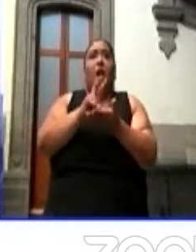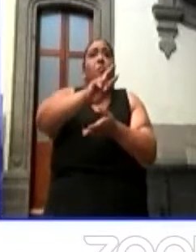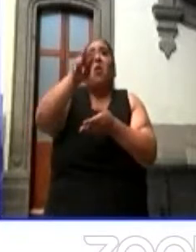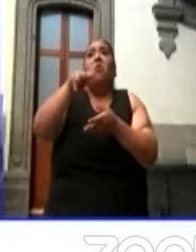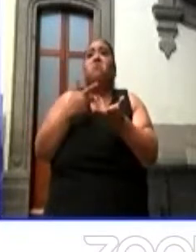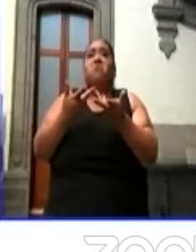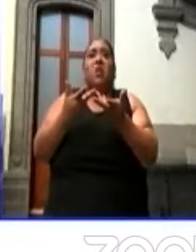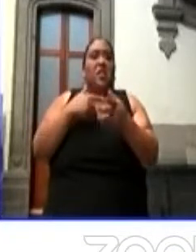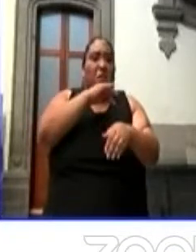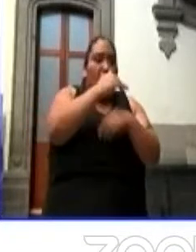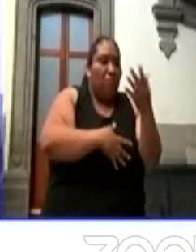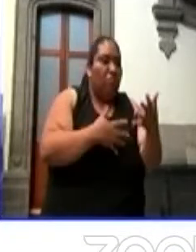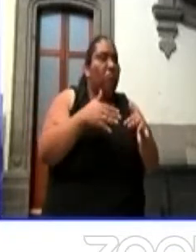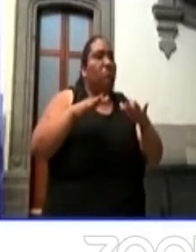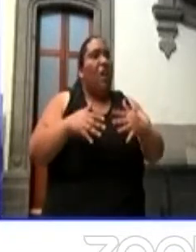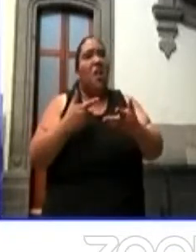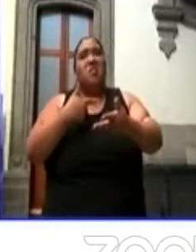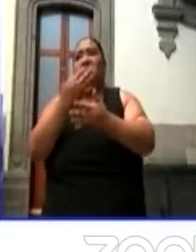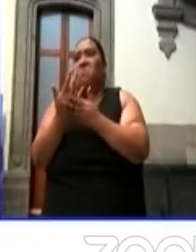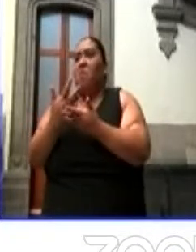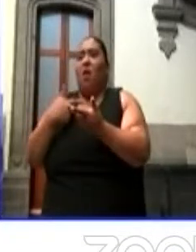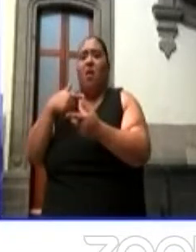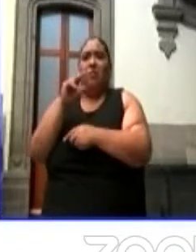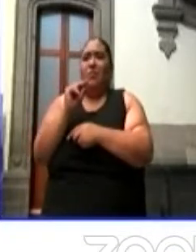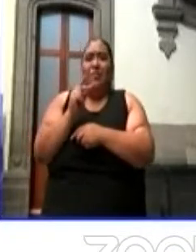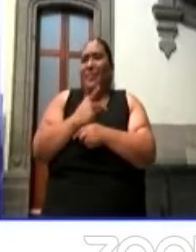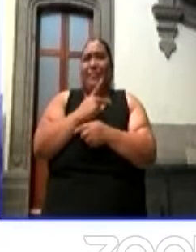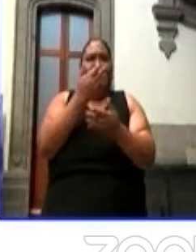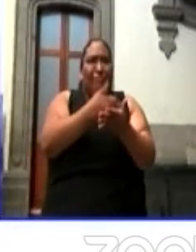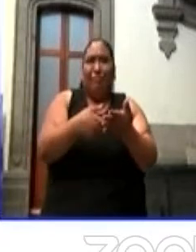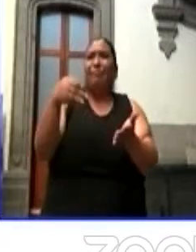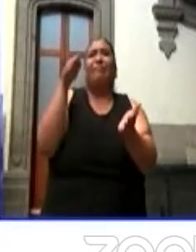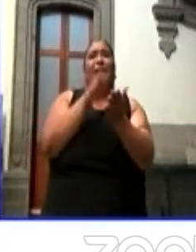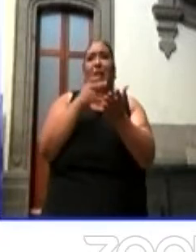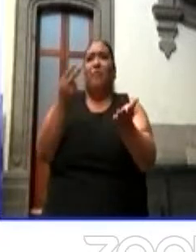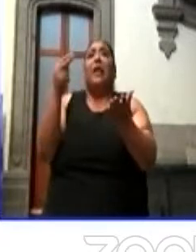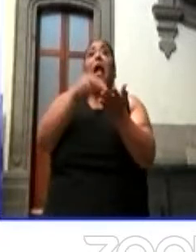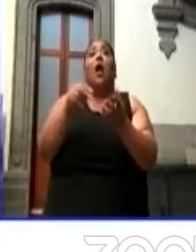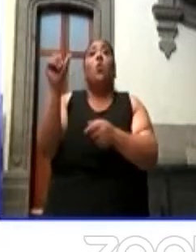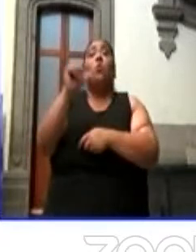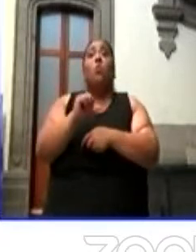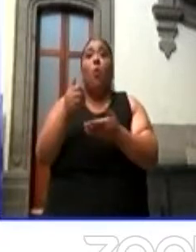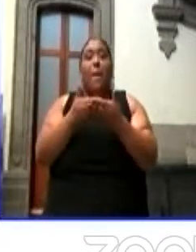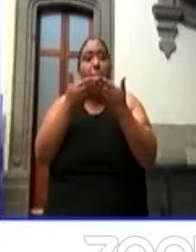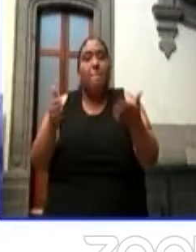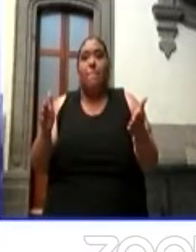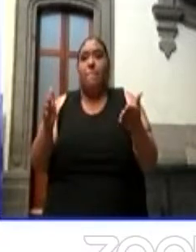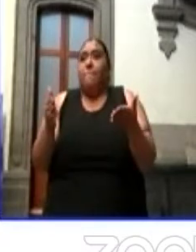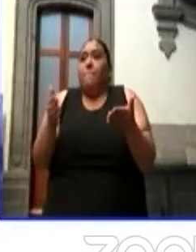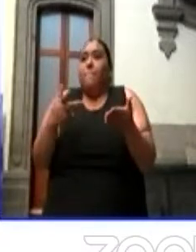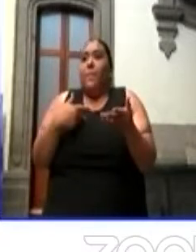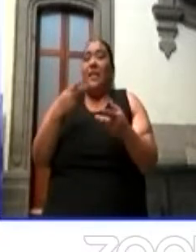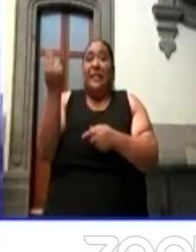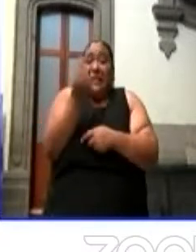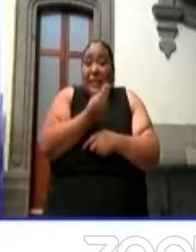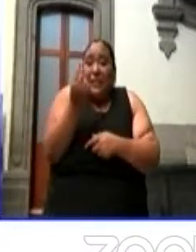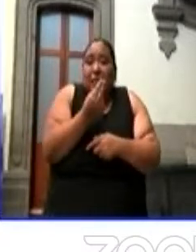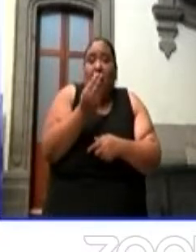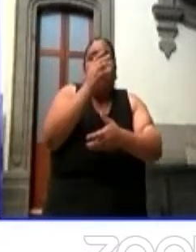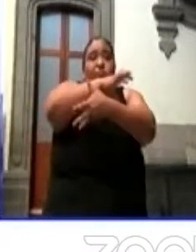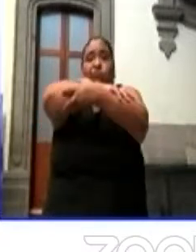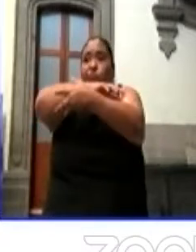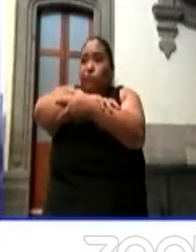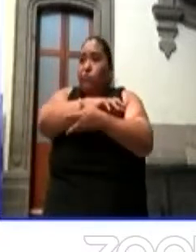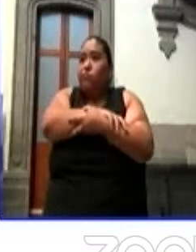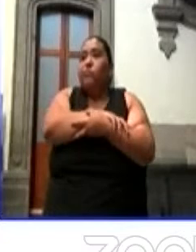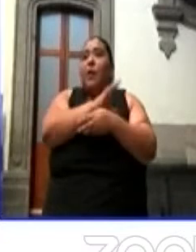que hagamos un frente común y sobre todo hoy más que nunca necesitamos hacer una alianza, una sinergia